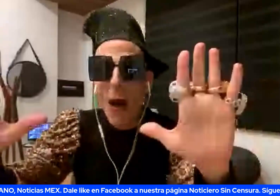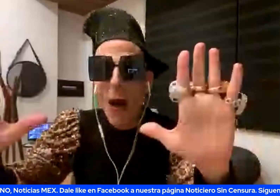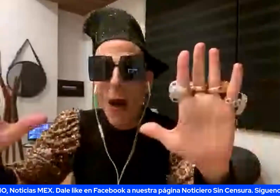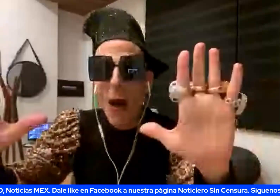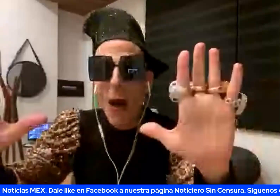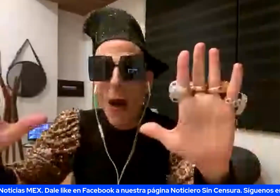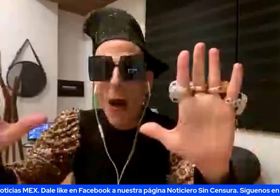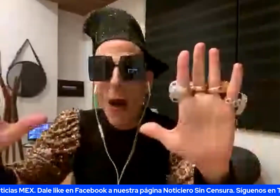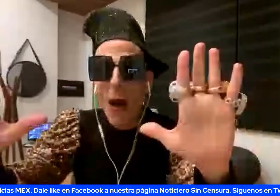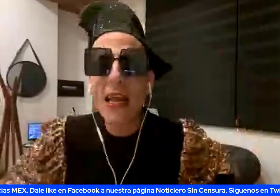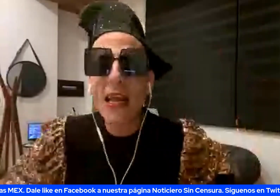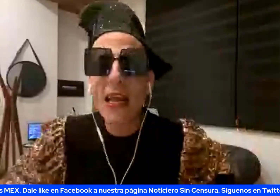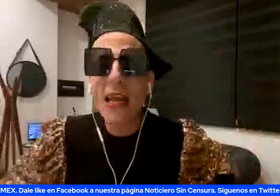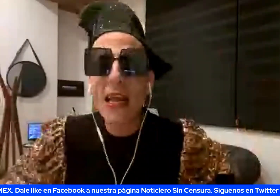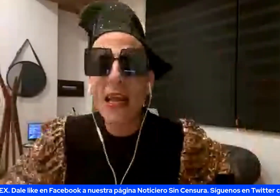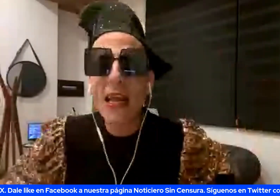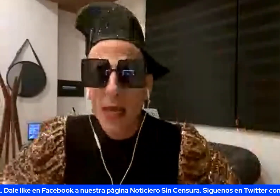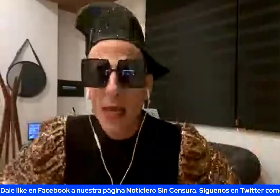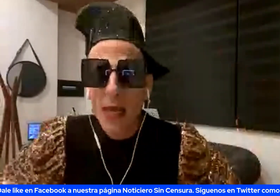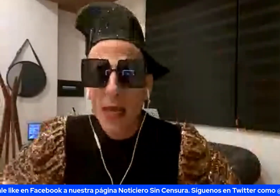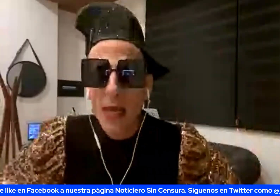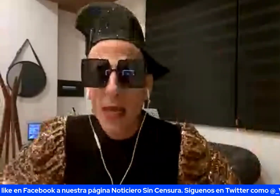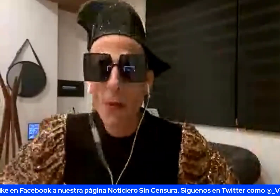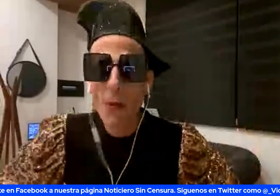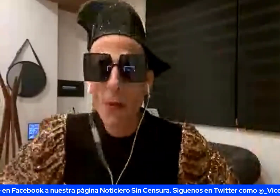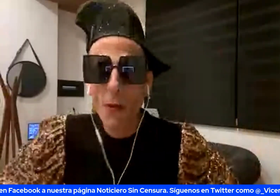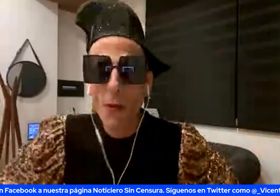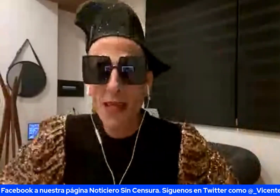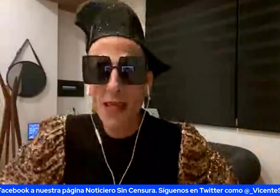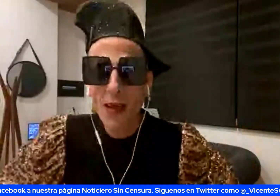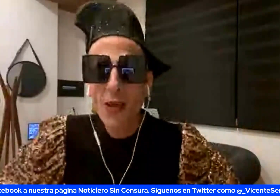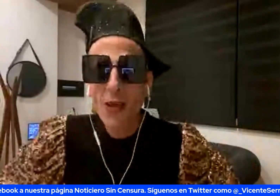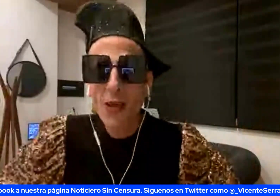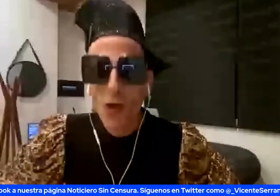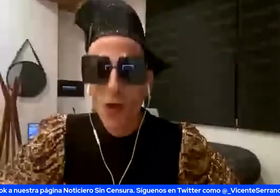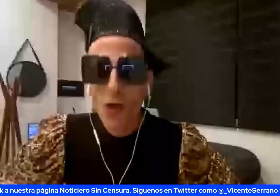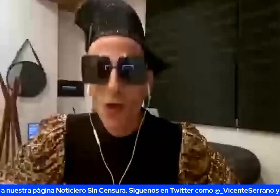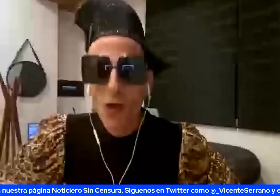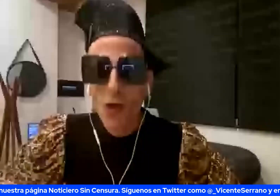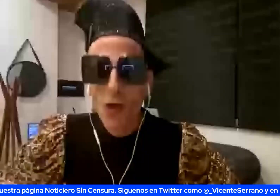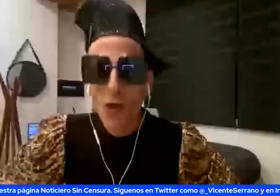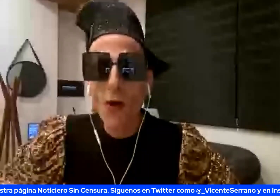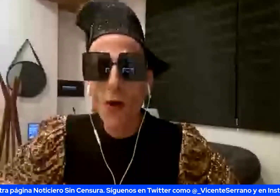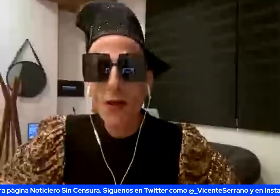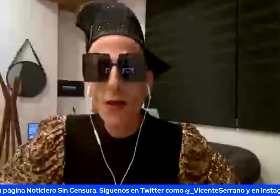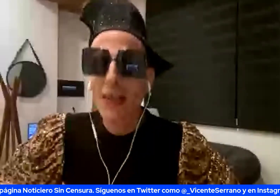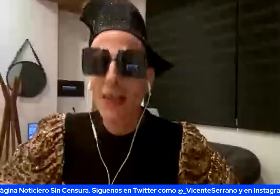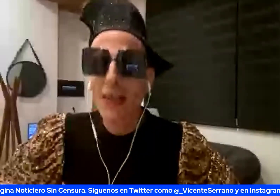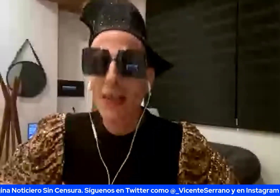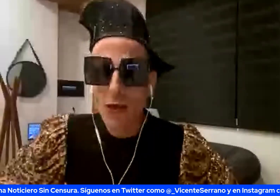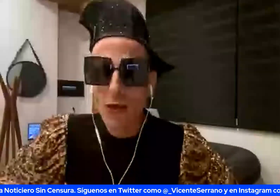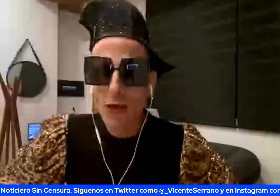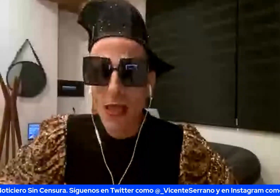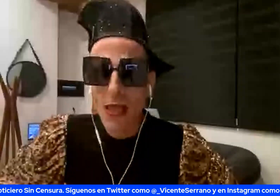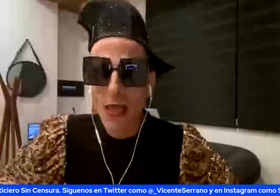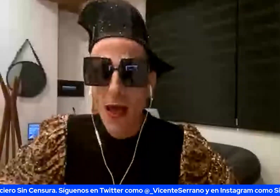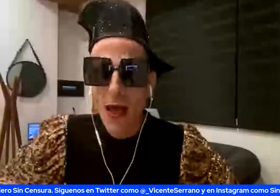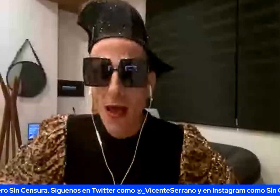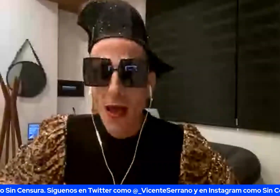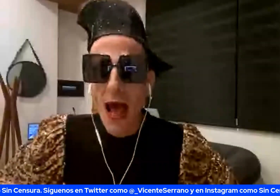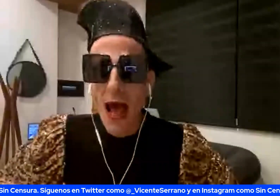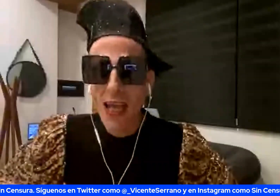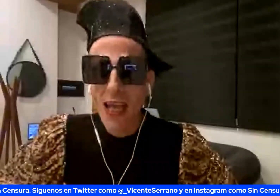en un PowerPoint y me quieren convencer a mí. A mí no me van a convencer. Yo he trabajado 30 y pico años de mi